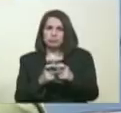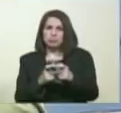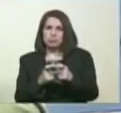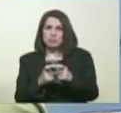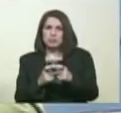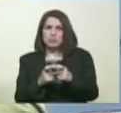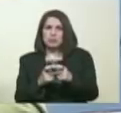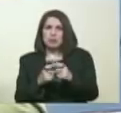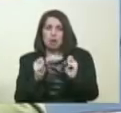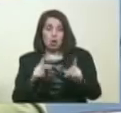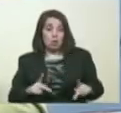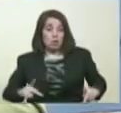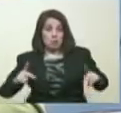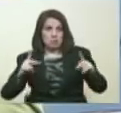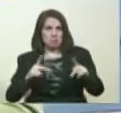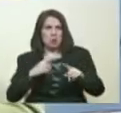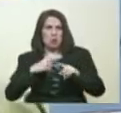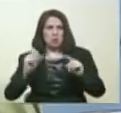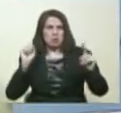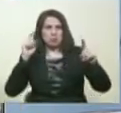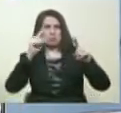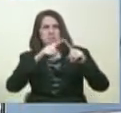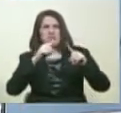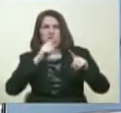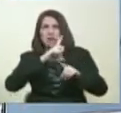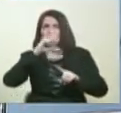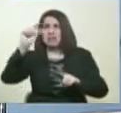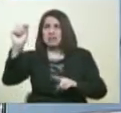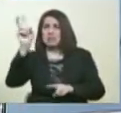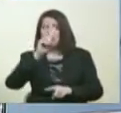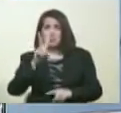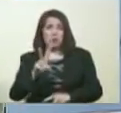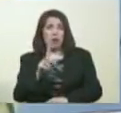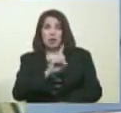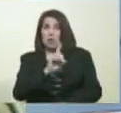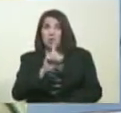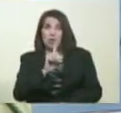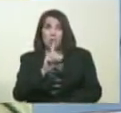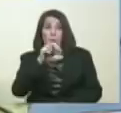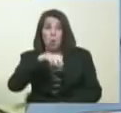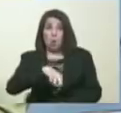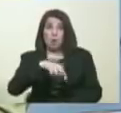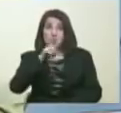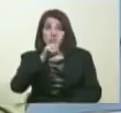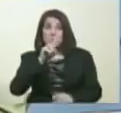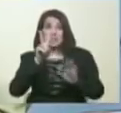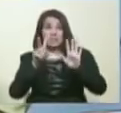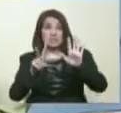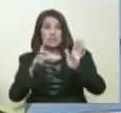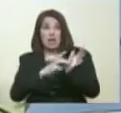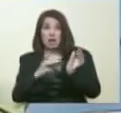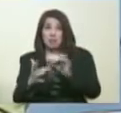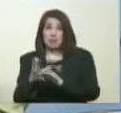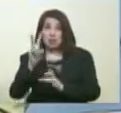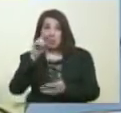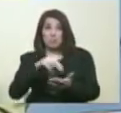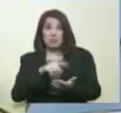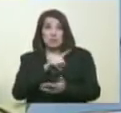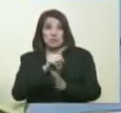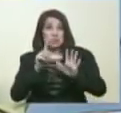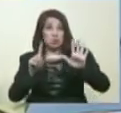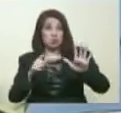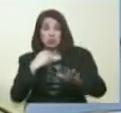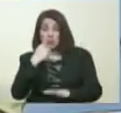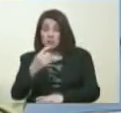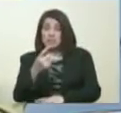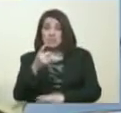jamás será irse de Venezuela. Se lo digo hoy, 26 de abril 2018. Y se los voy a decir en el 2019,